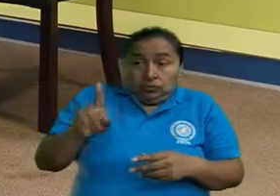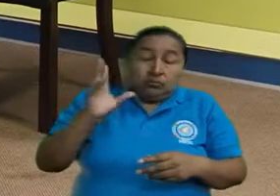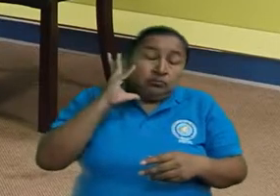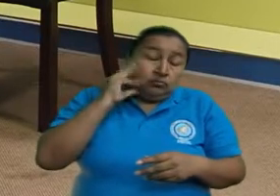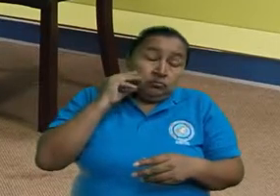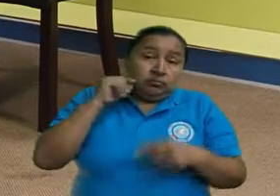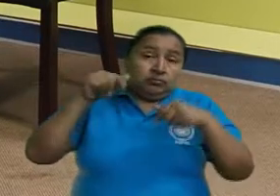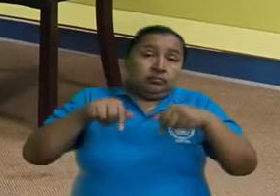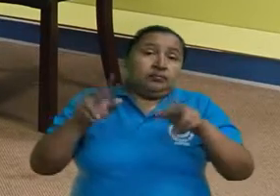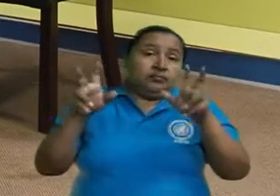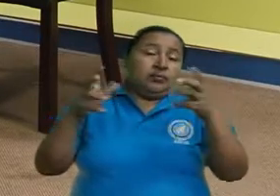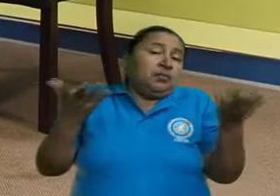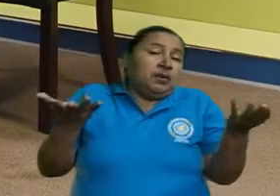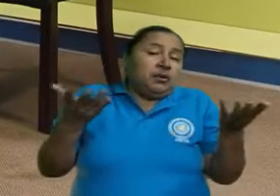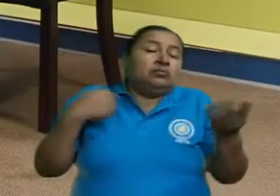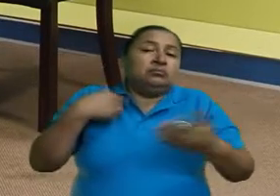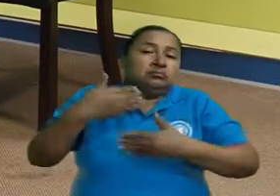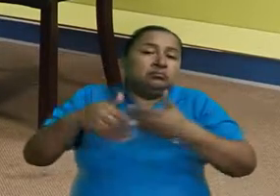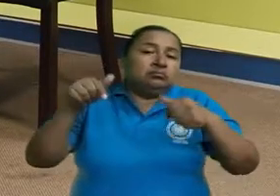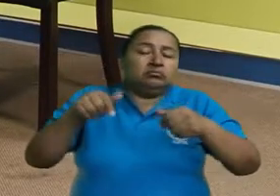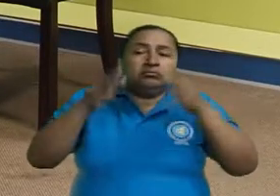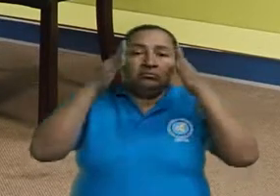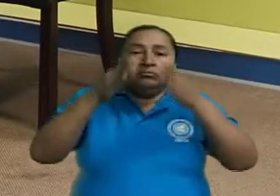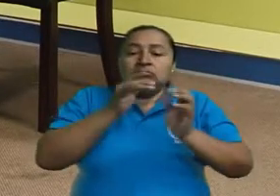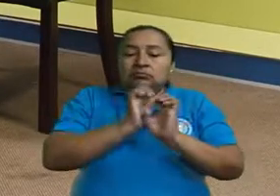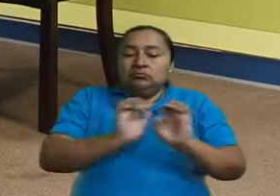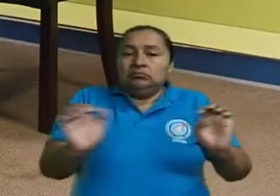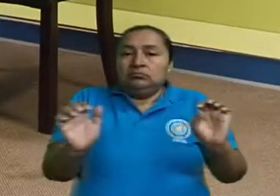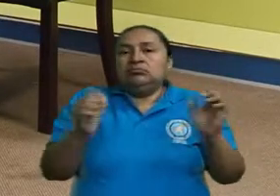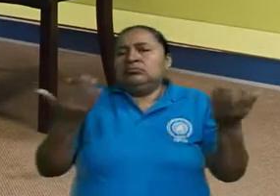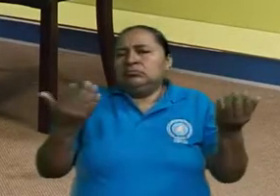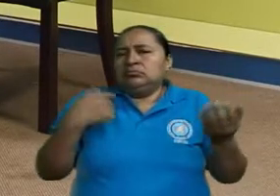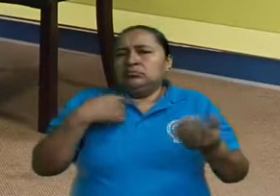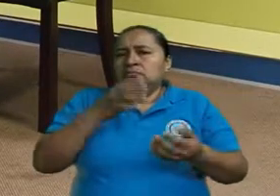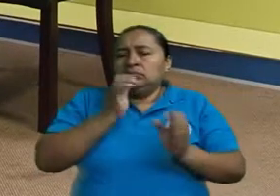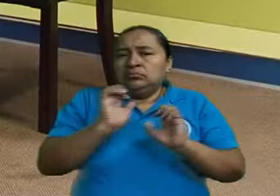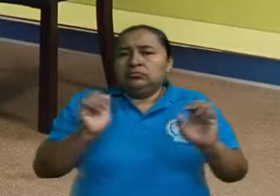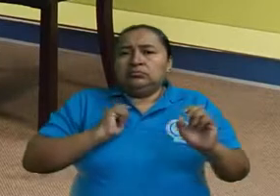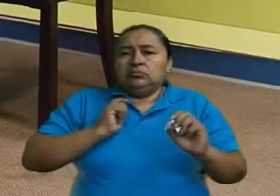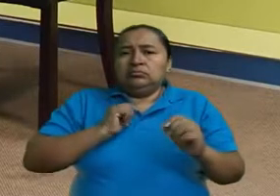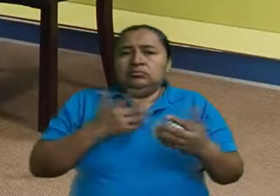experiencia en esta atención a los niños,